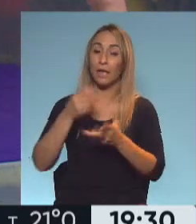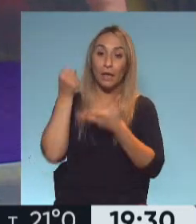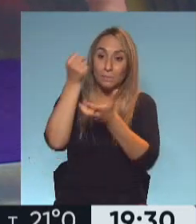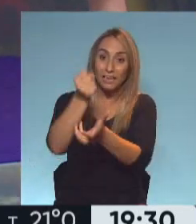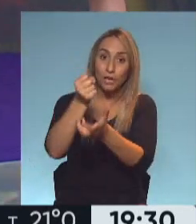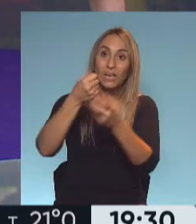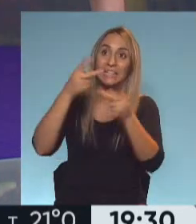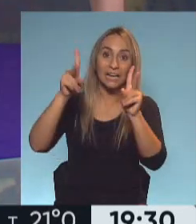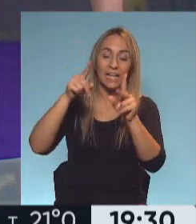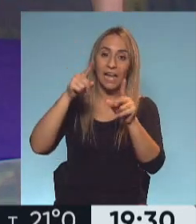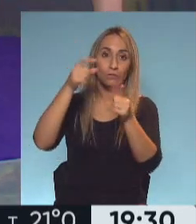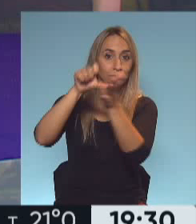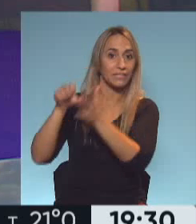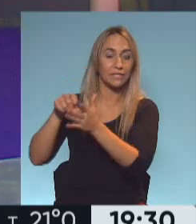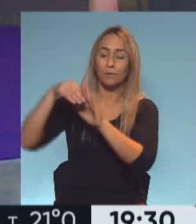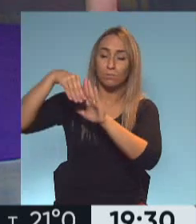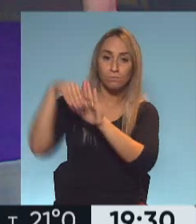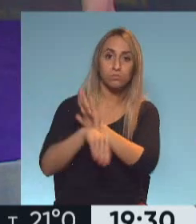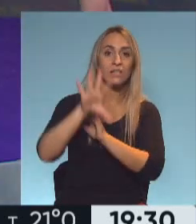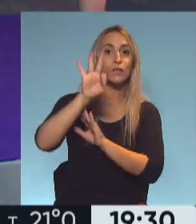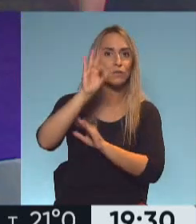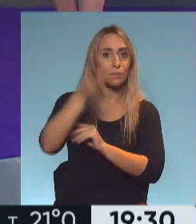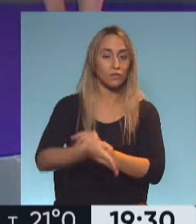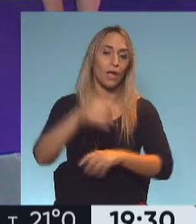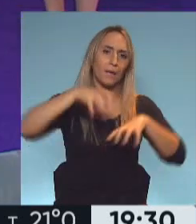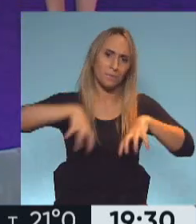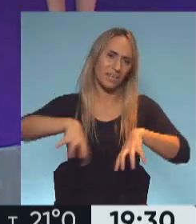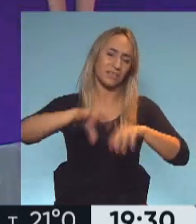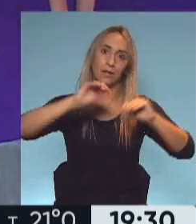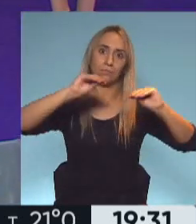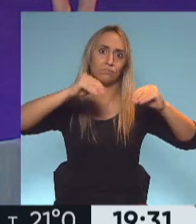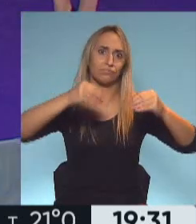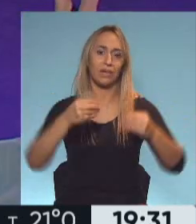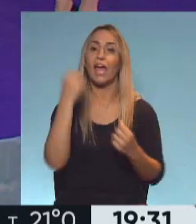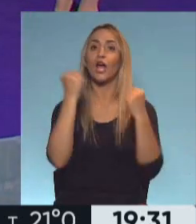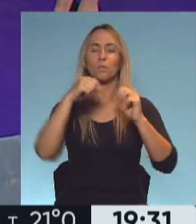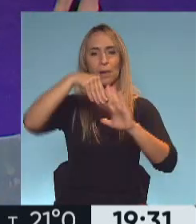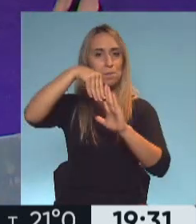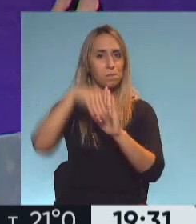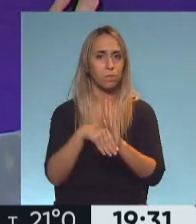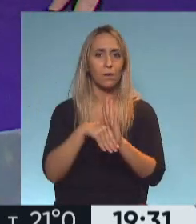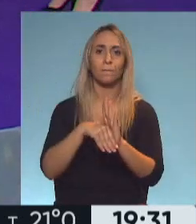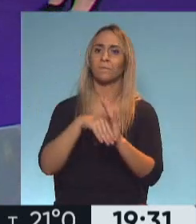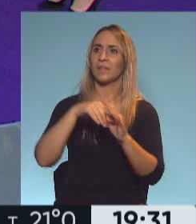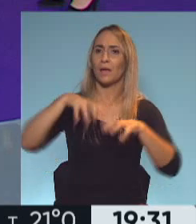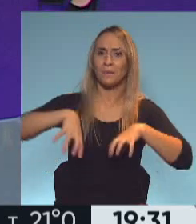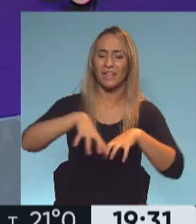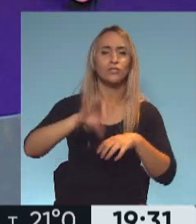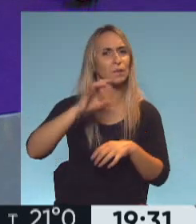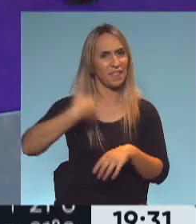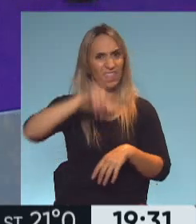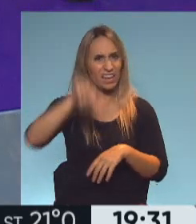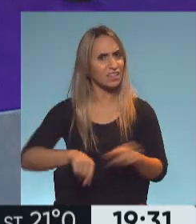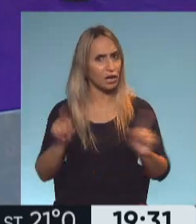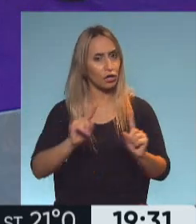50%. Las empresas están a pérdida, las economías no solamente en Argentina, sino